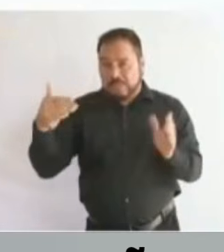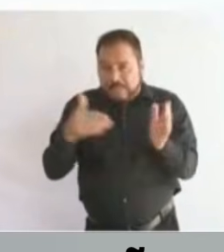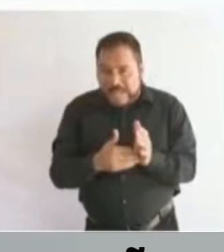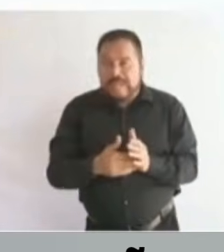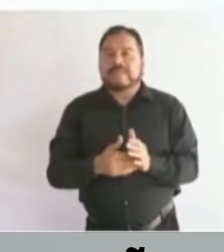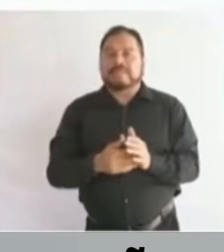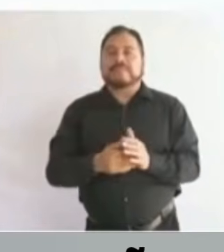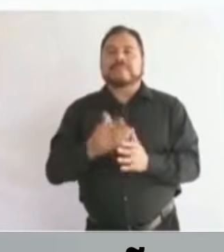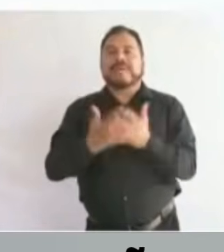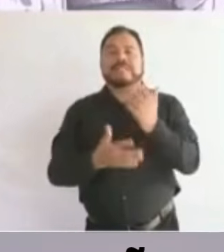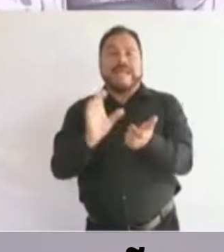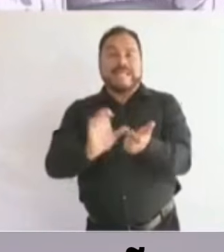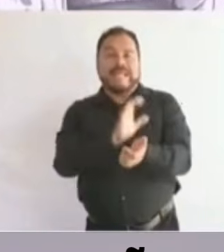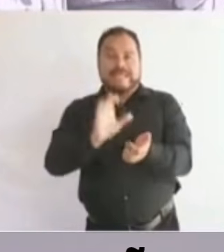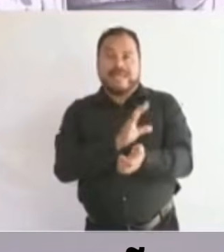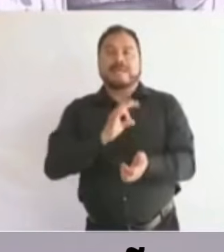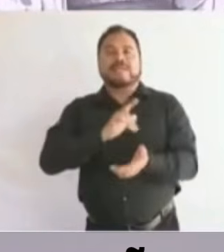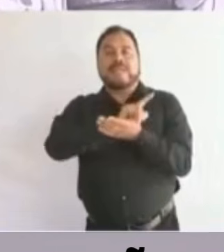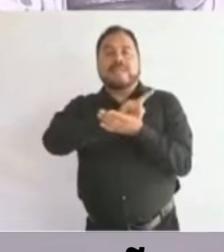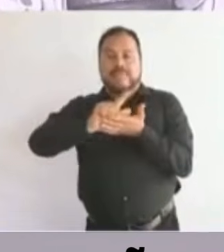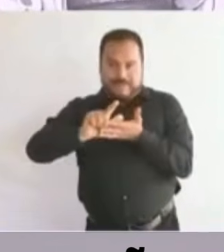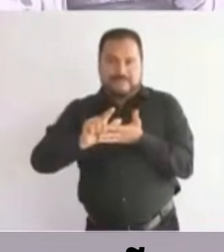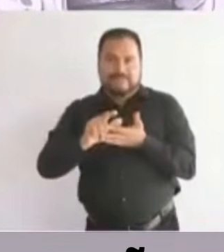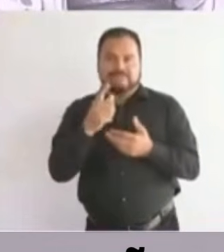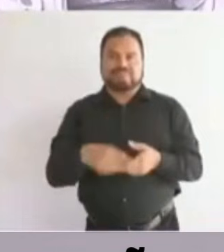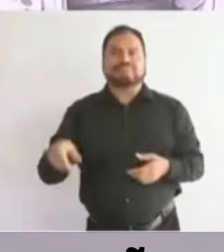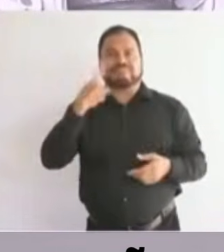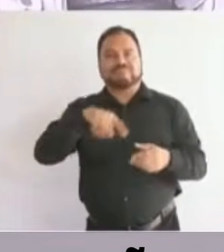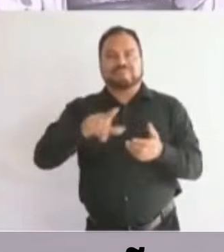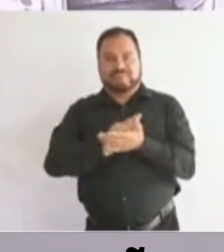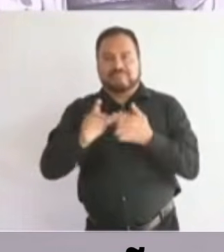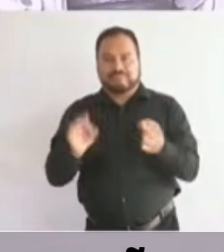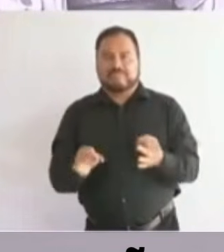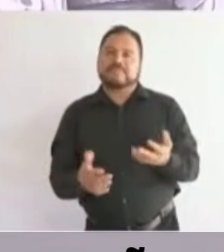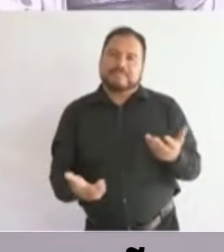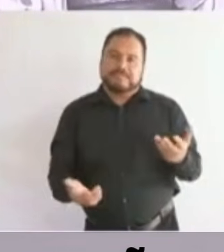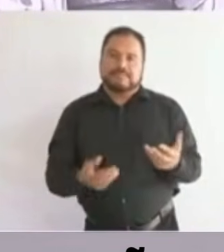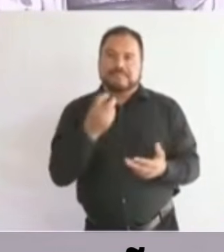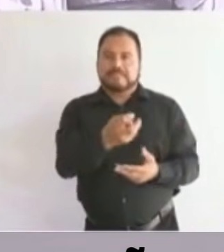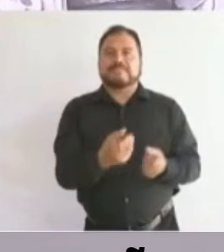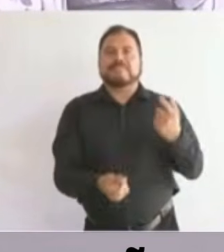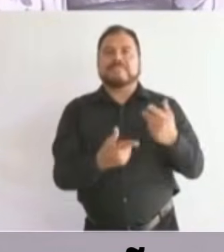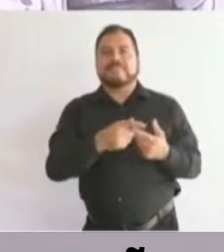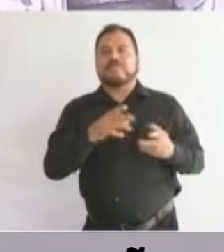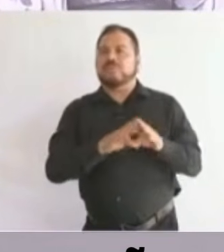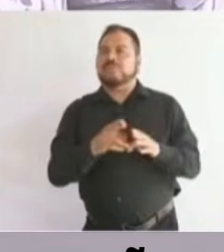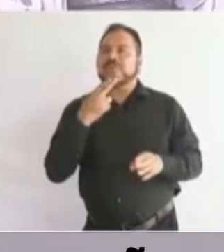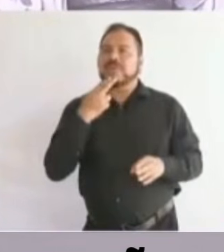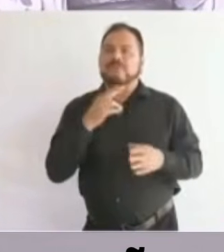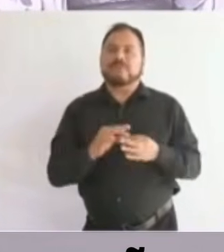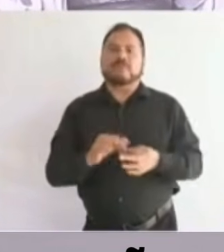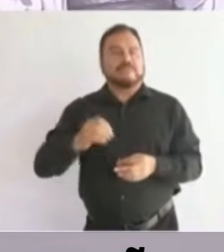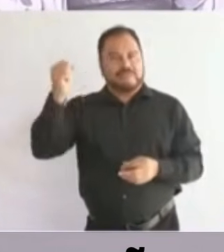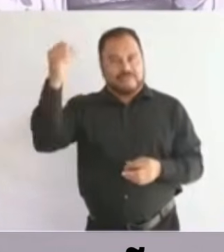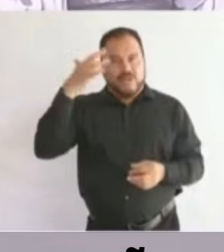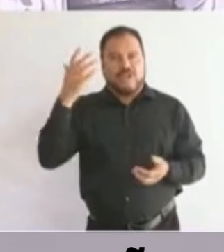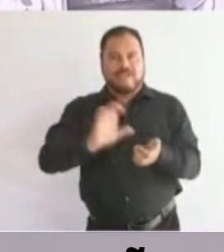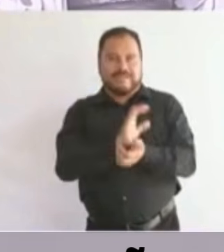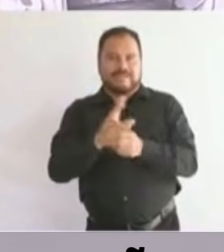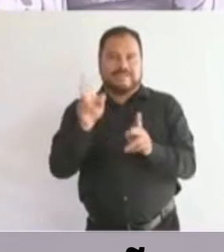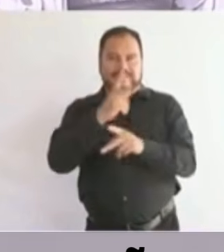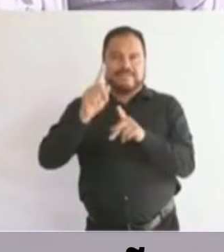de energías renovables. Algunos de CFE no les gustan tanto las solares ni las eólicas, porque pues,